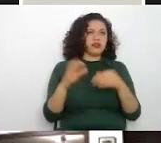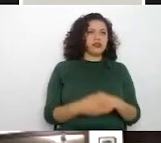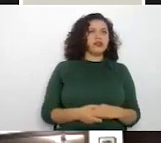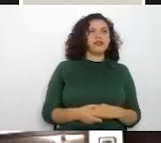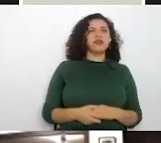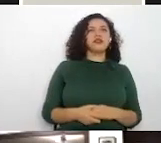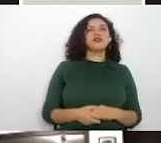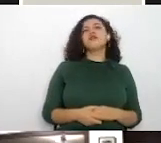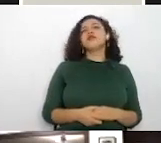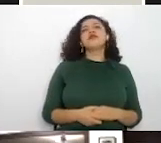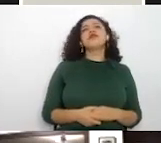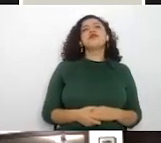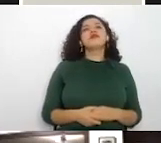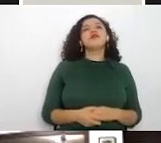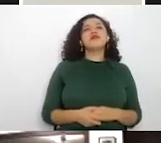Entonces aquí